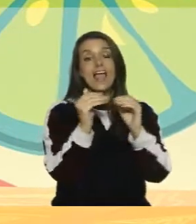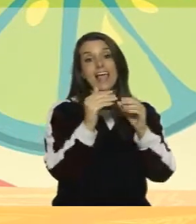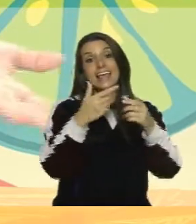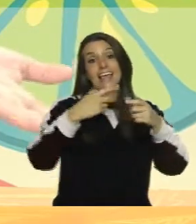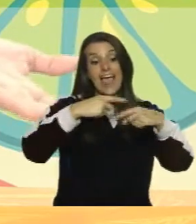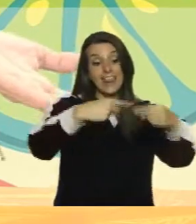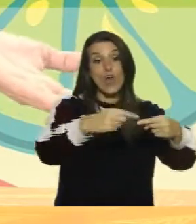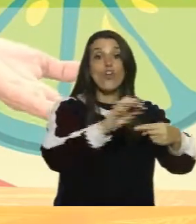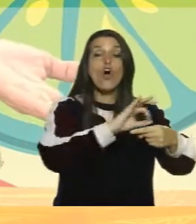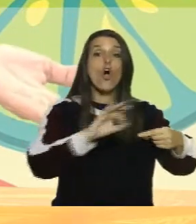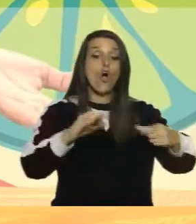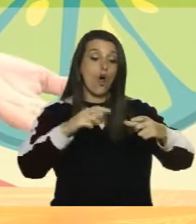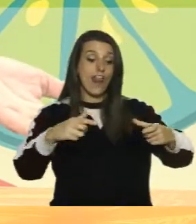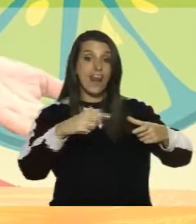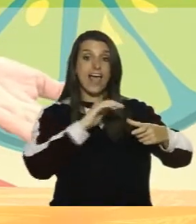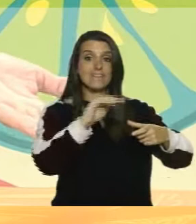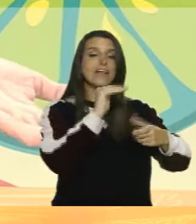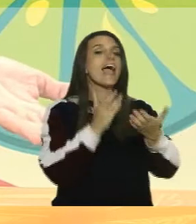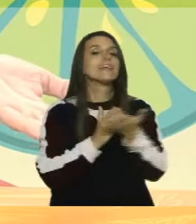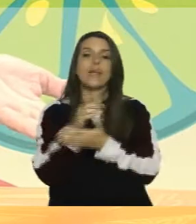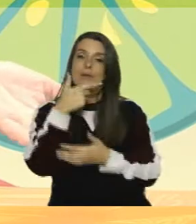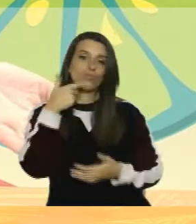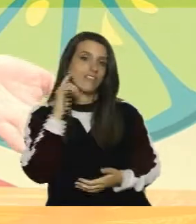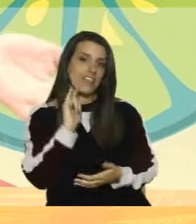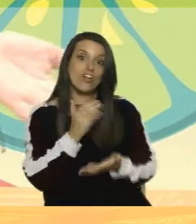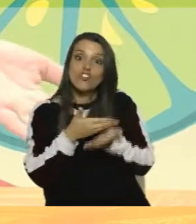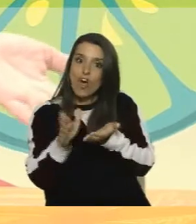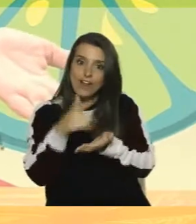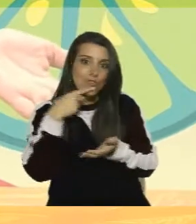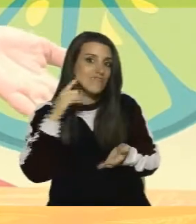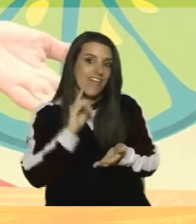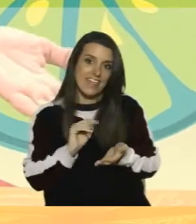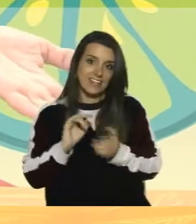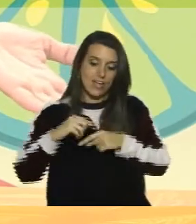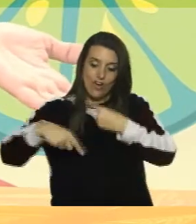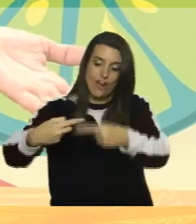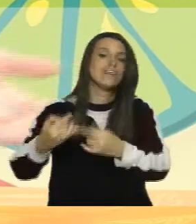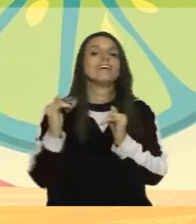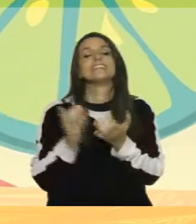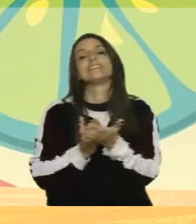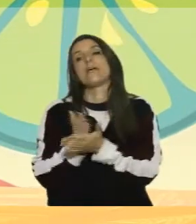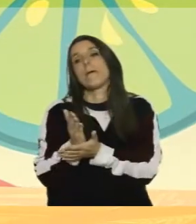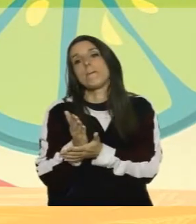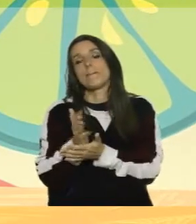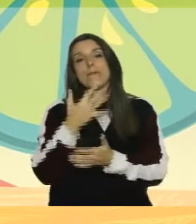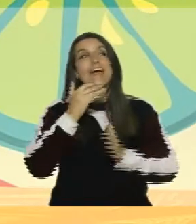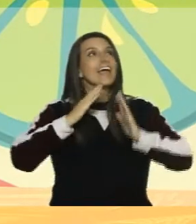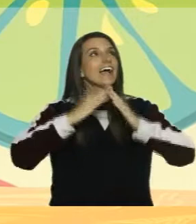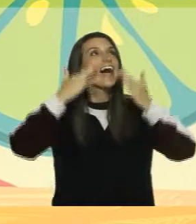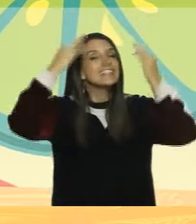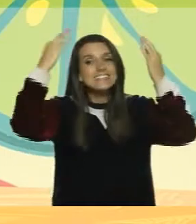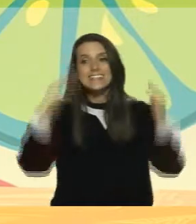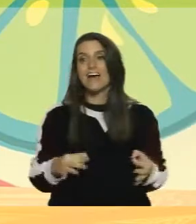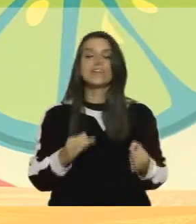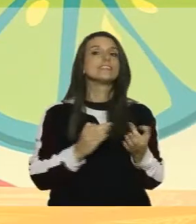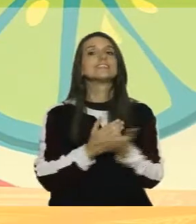canelones, hay panqueque dulce de leche. No me digan, ¿o no? Claro. Sí, es como que no puede no faltar. En casa ya se sabe que la